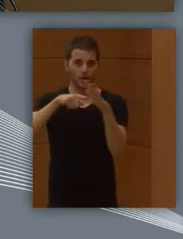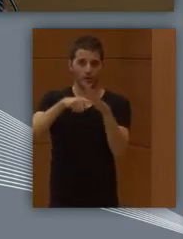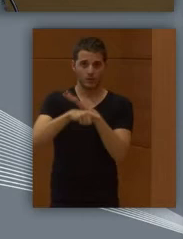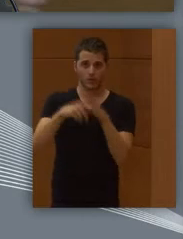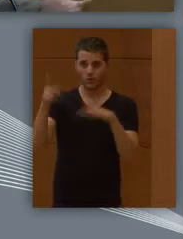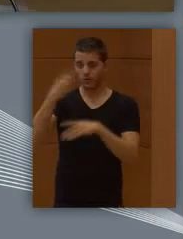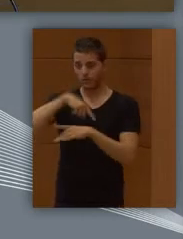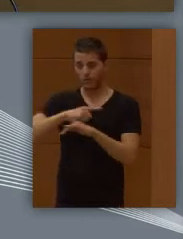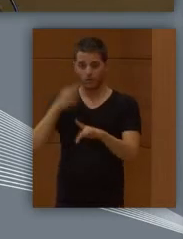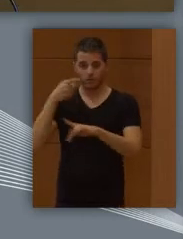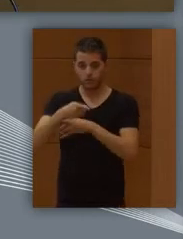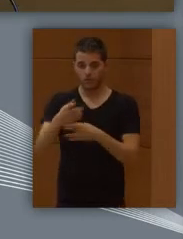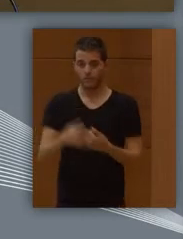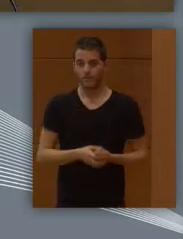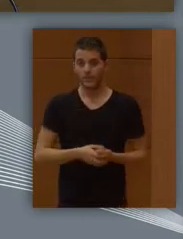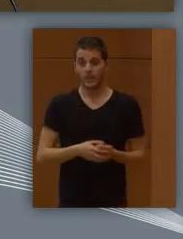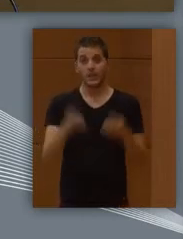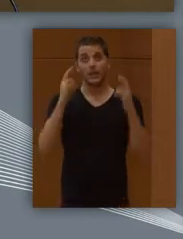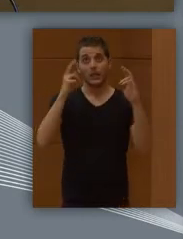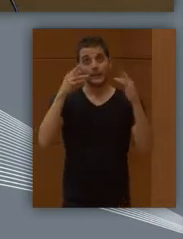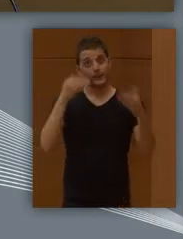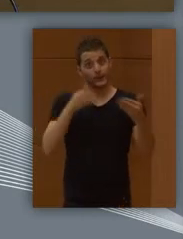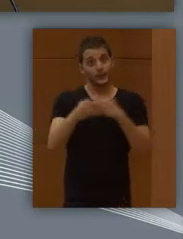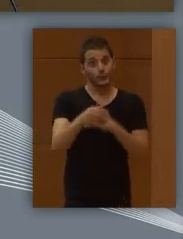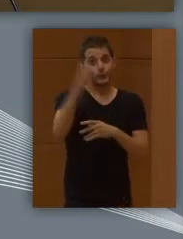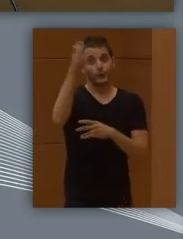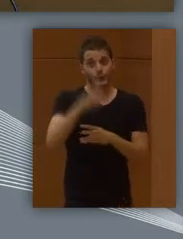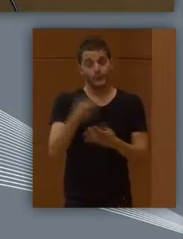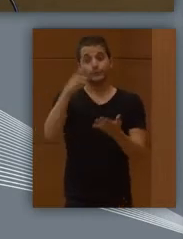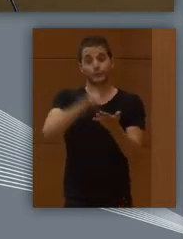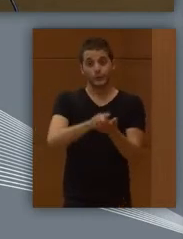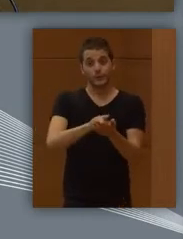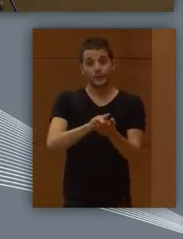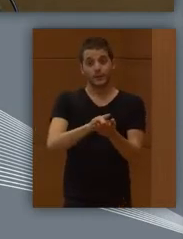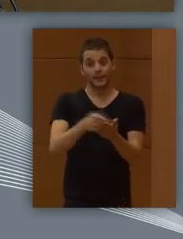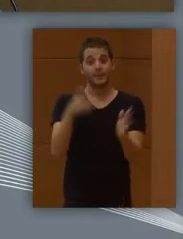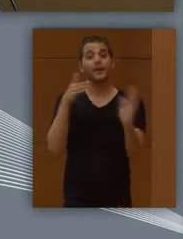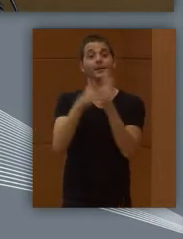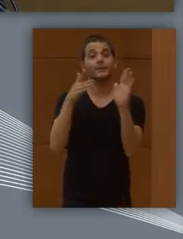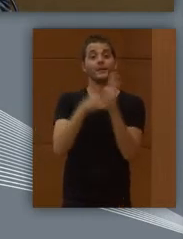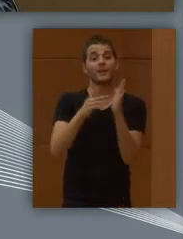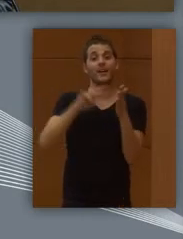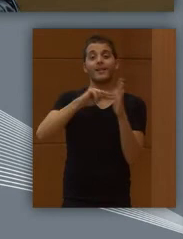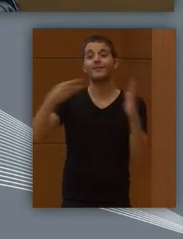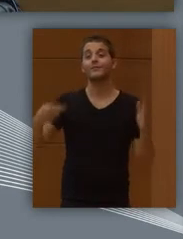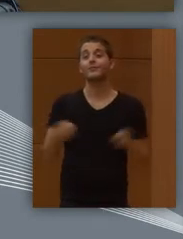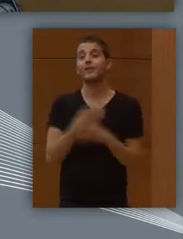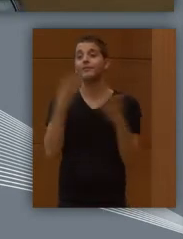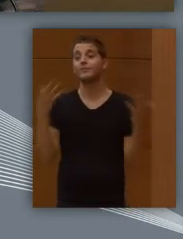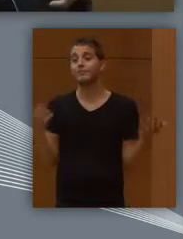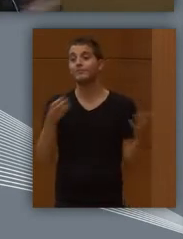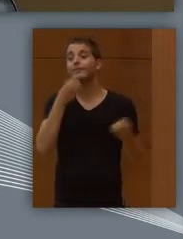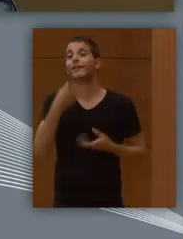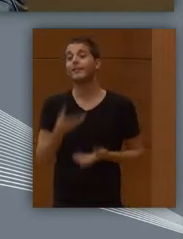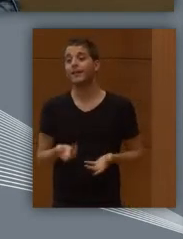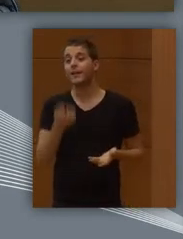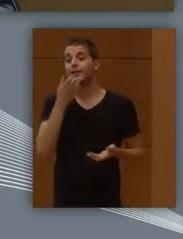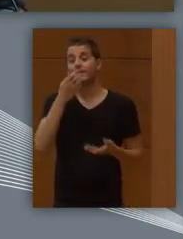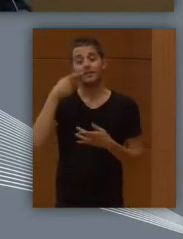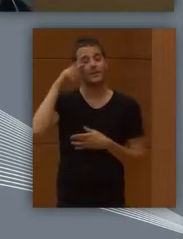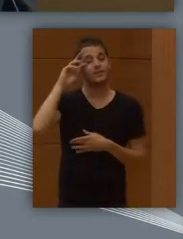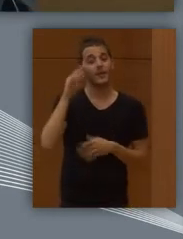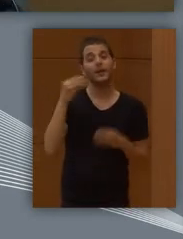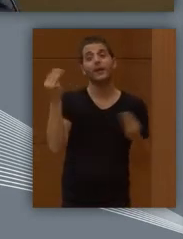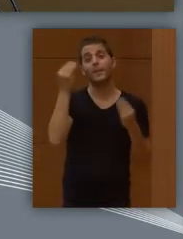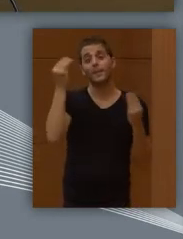de gobernanza. Bueno, y espero en el futuro poder venir otra vez aquí para explicarles los resultados de esta experiencia, esperando que sean lo